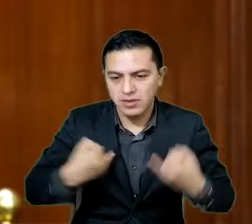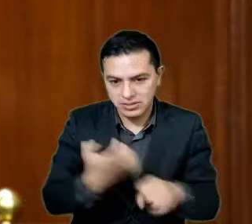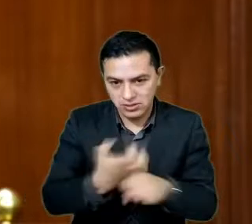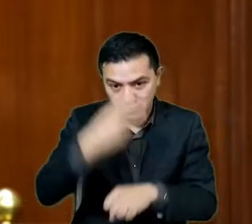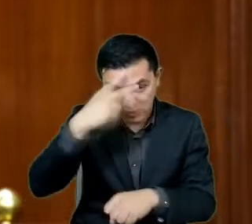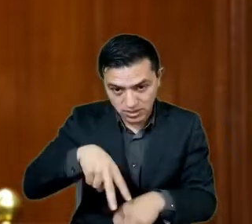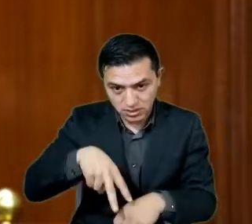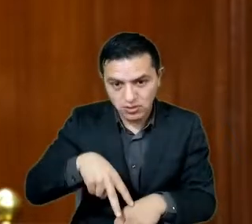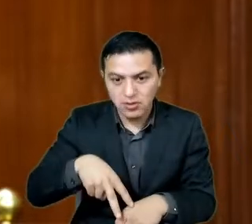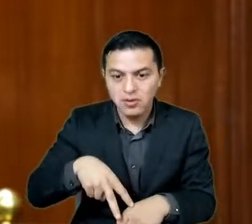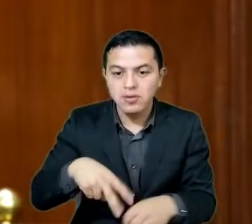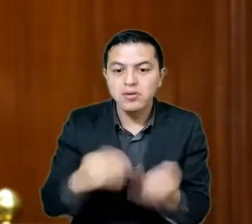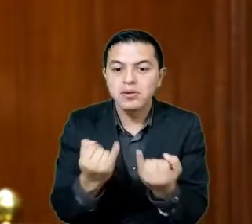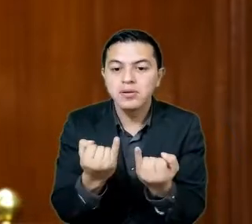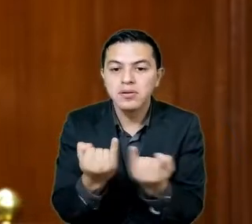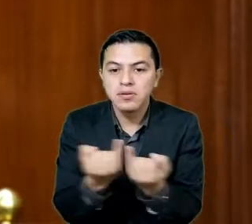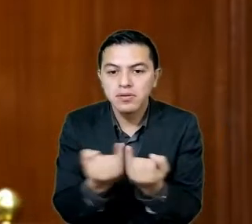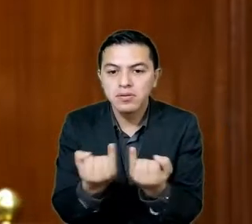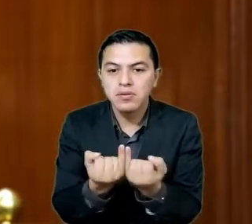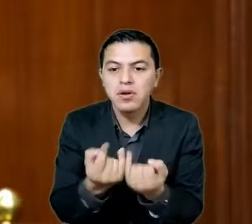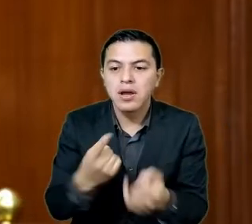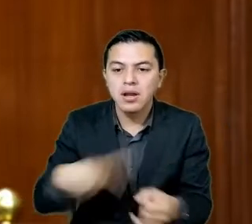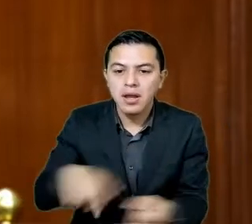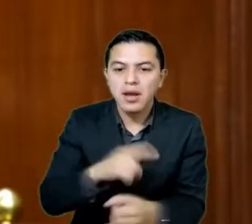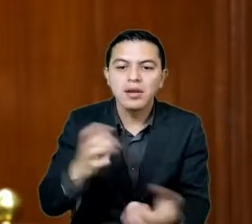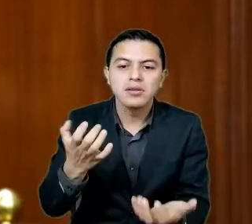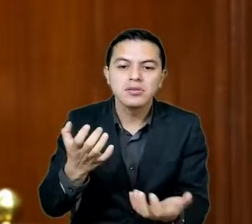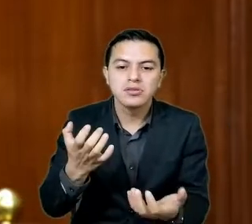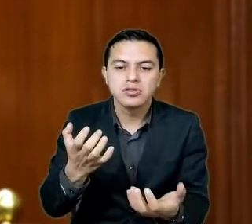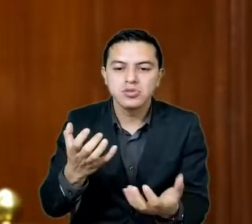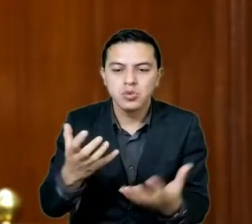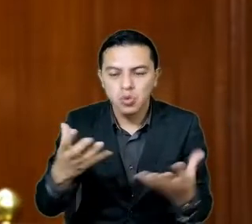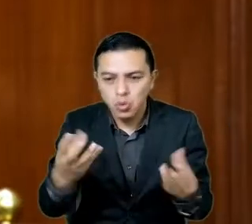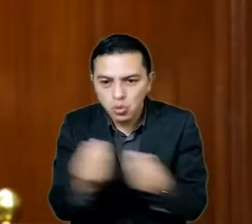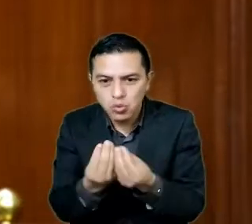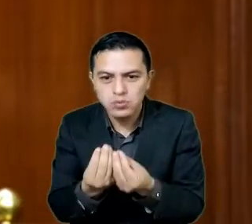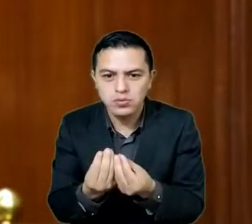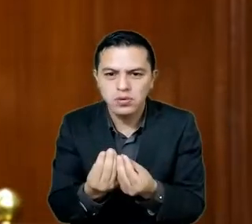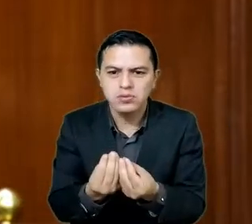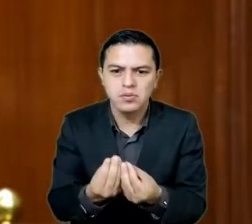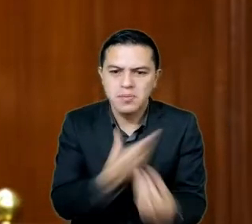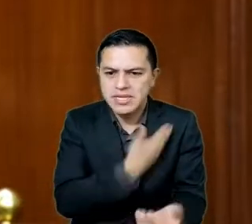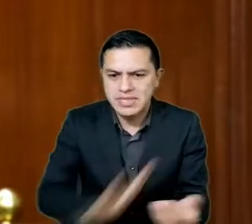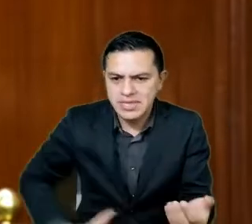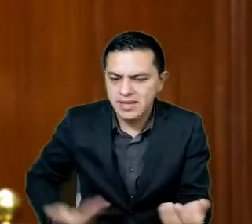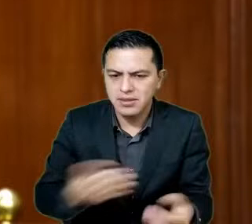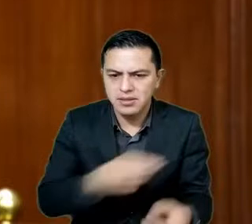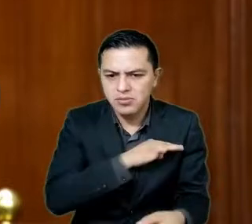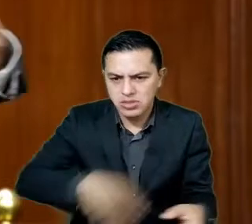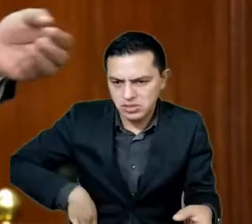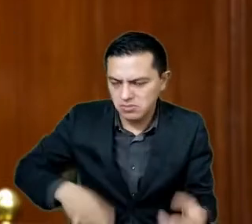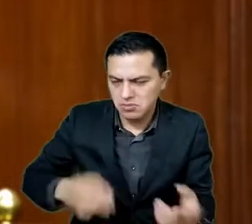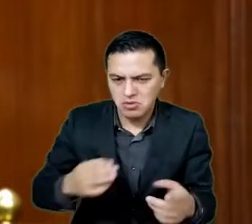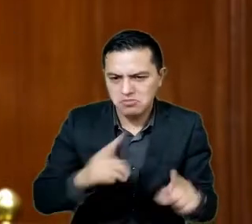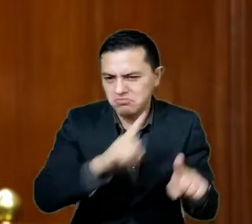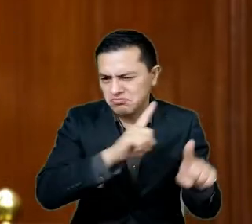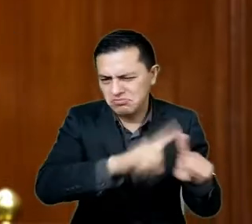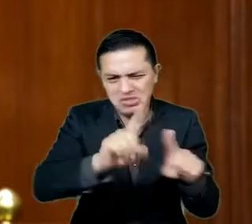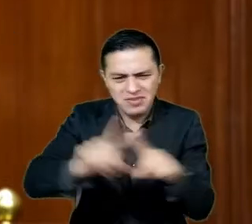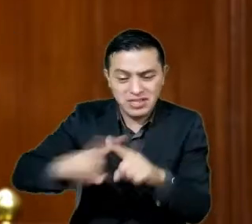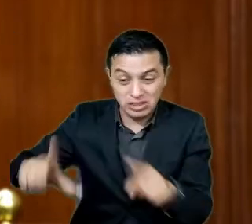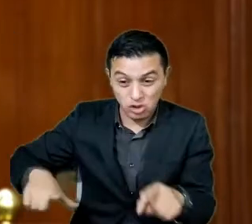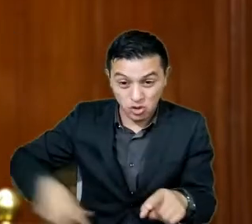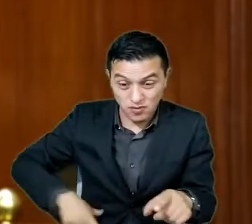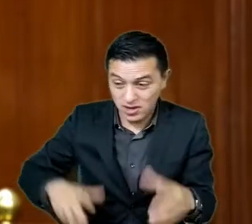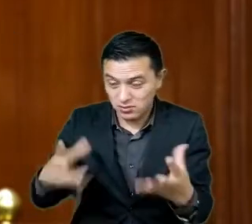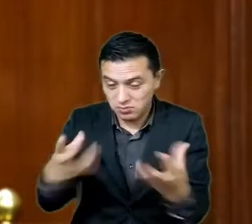Judicial, municipios, organismos públicos y representantes de la sociedad civil. Respetar y hacer